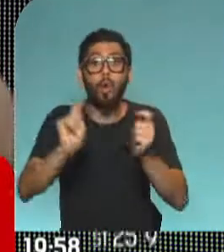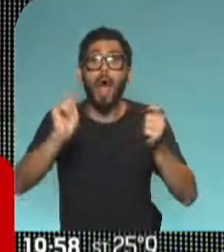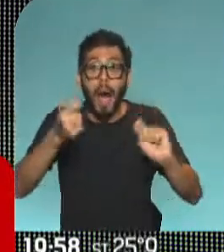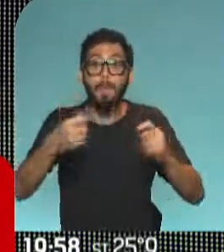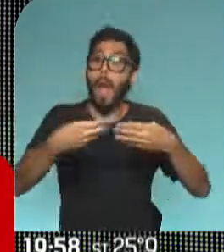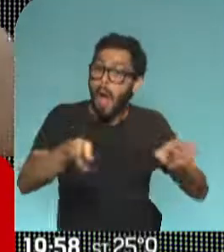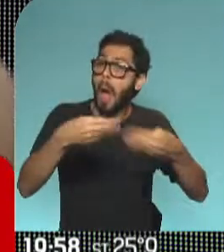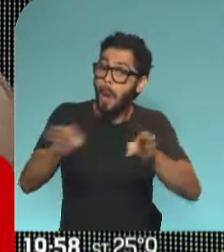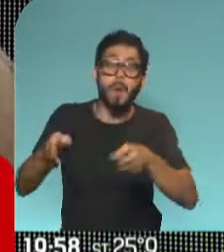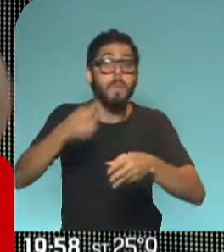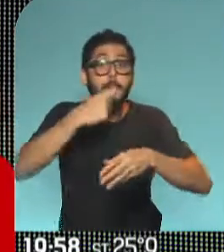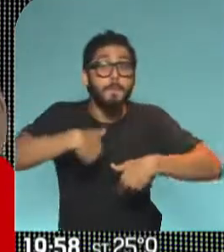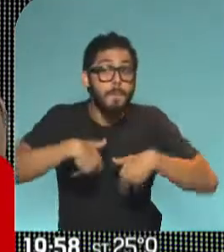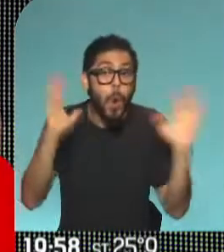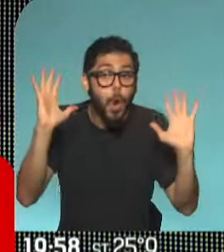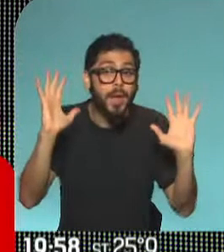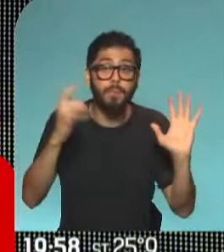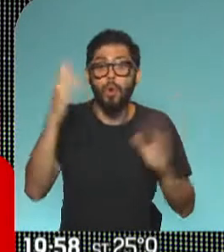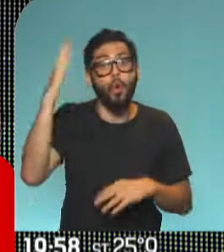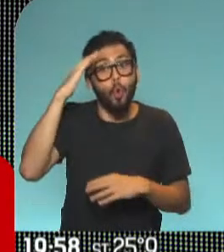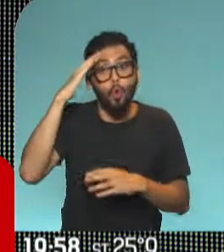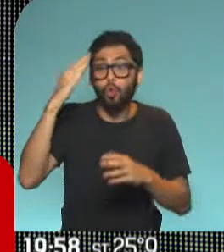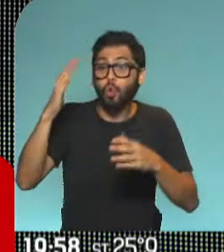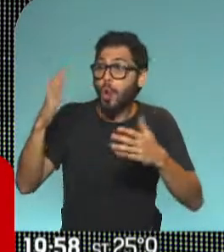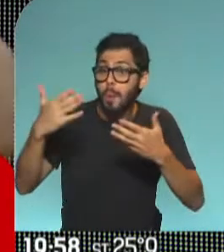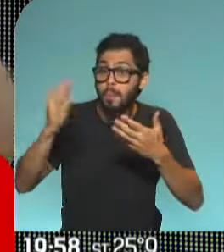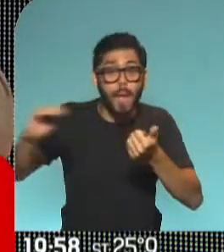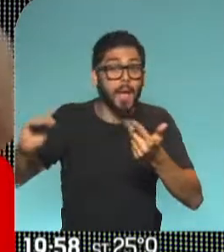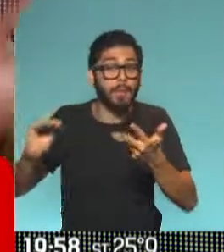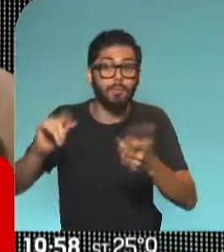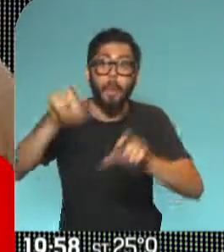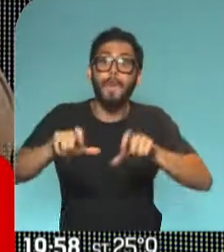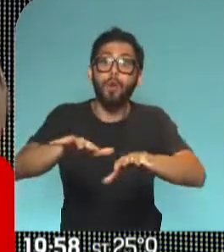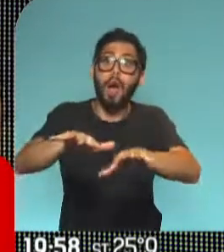más actividades. Por ejemplo, más actividades culturales, con un aforo mayor de gente,